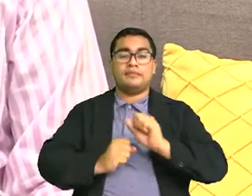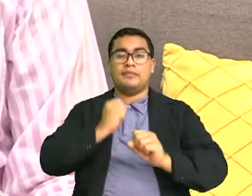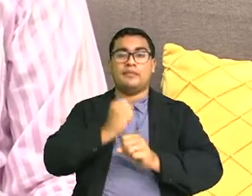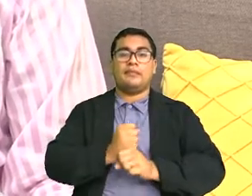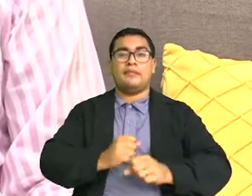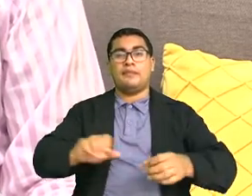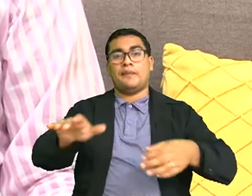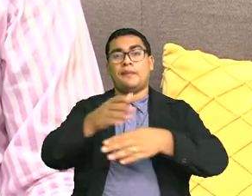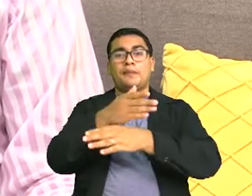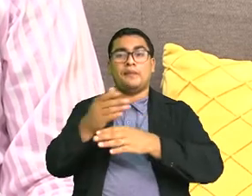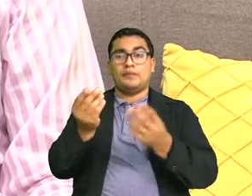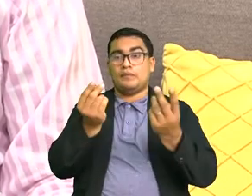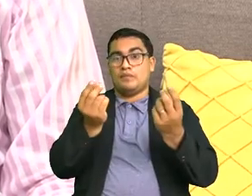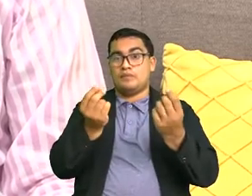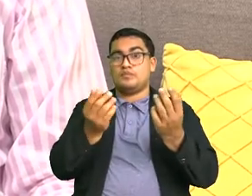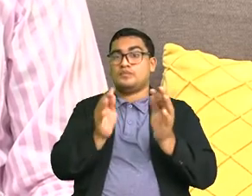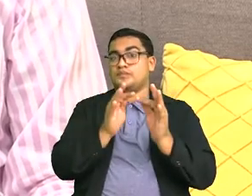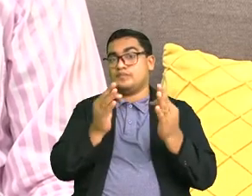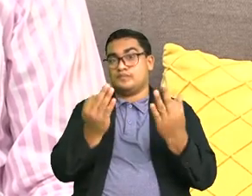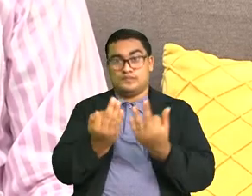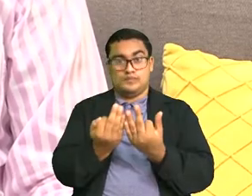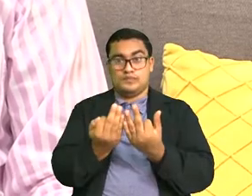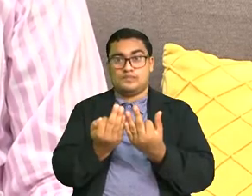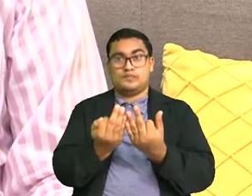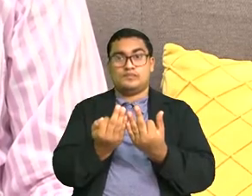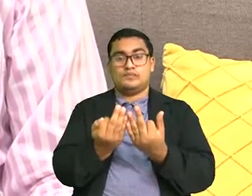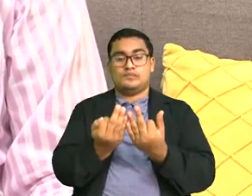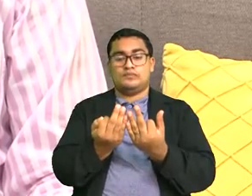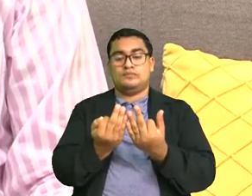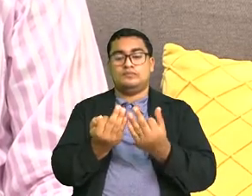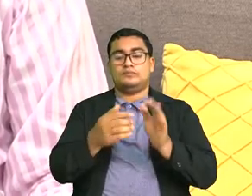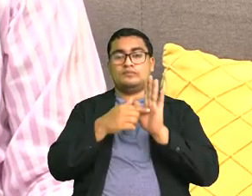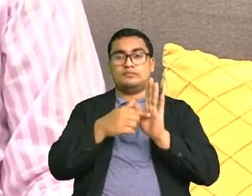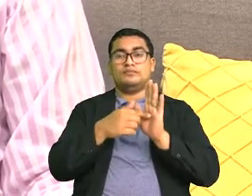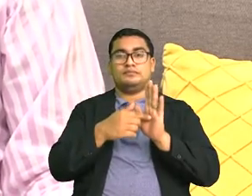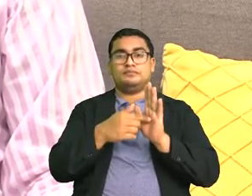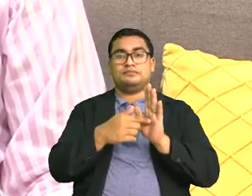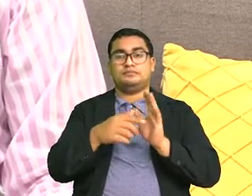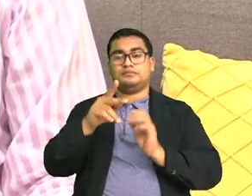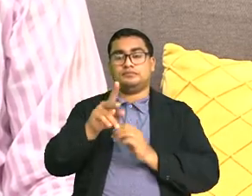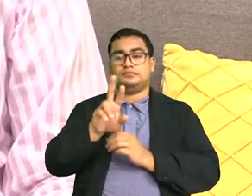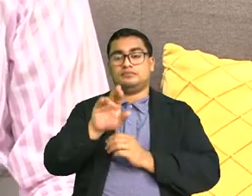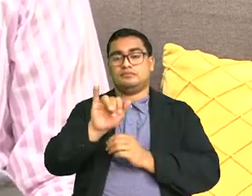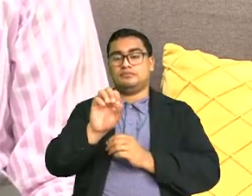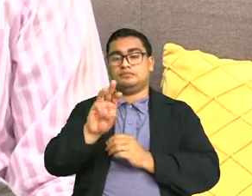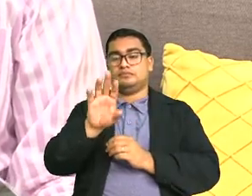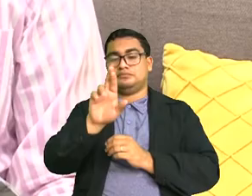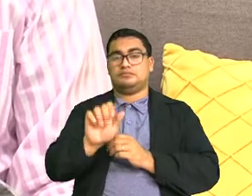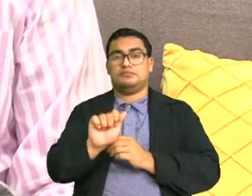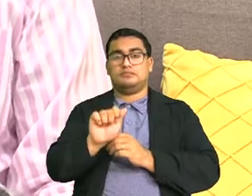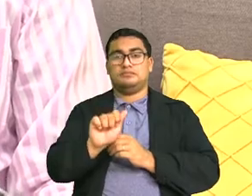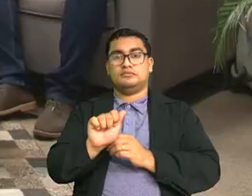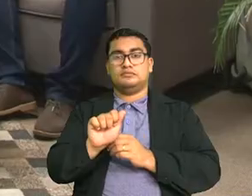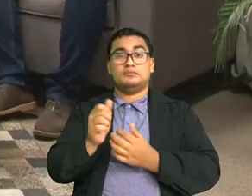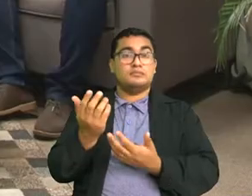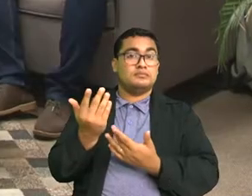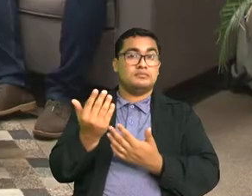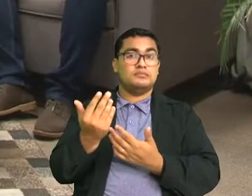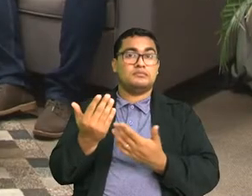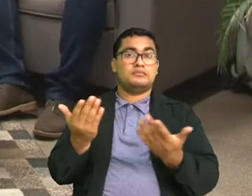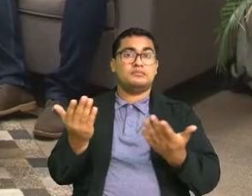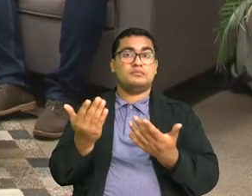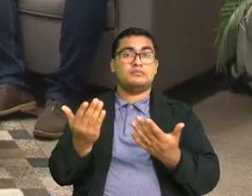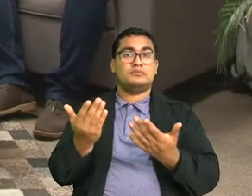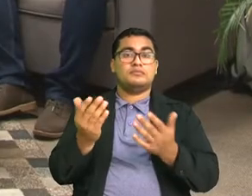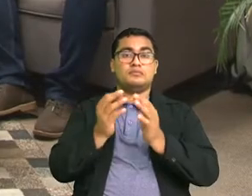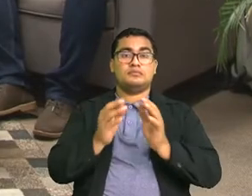fuentes de ingreso en la familia es decir si nosotros durante el ciclo de primera por ejemplo estamos esperando que el rubro si el